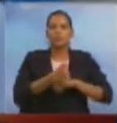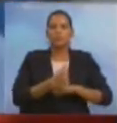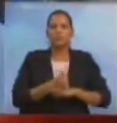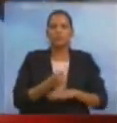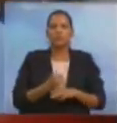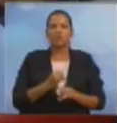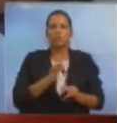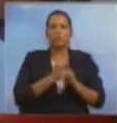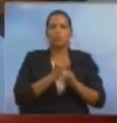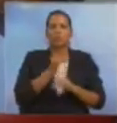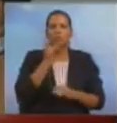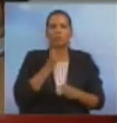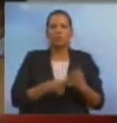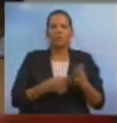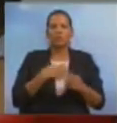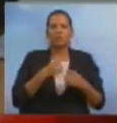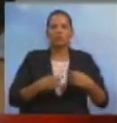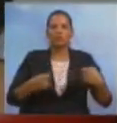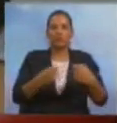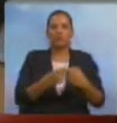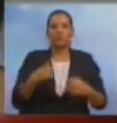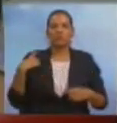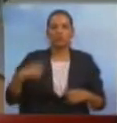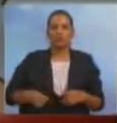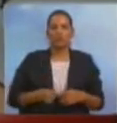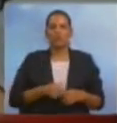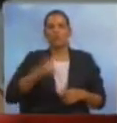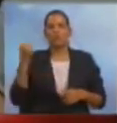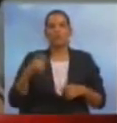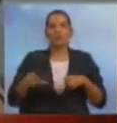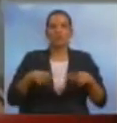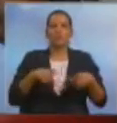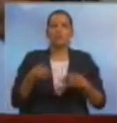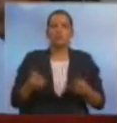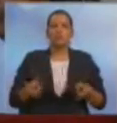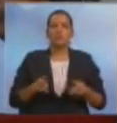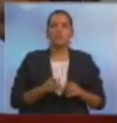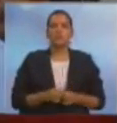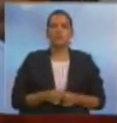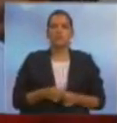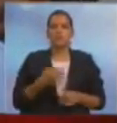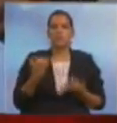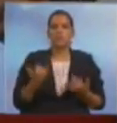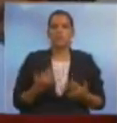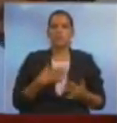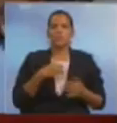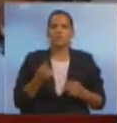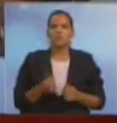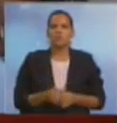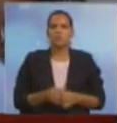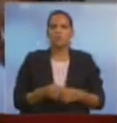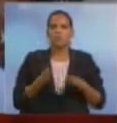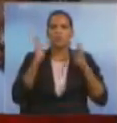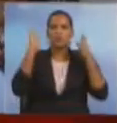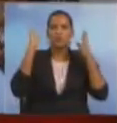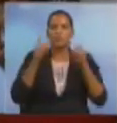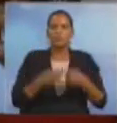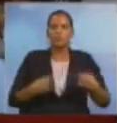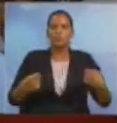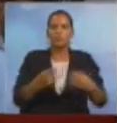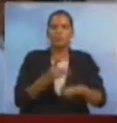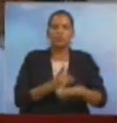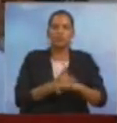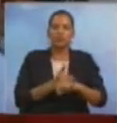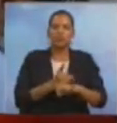superintendente de la institución indicó que esta brigada de salud se extenderá a otros sitios afectados. En este momento se está empezando con las brigadas